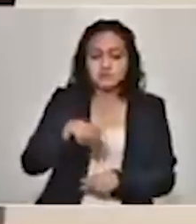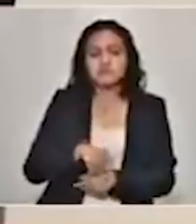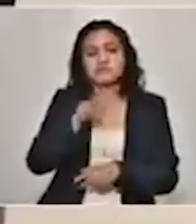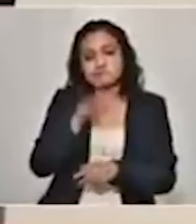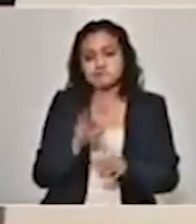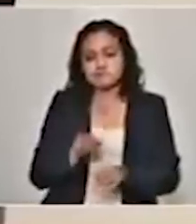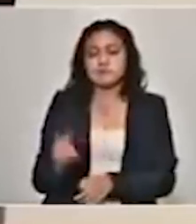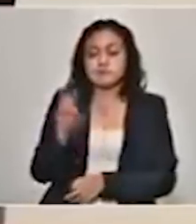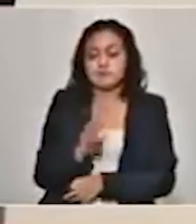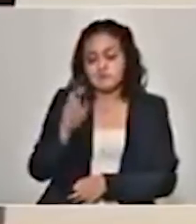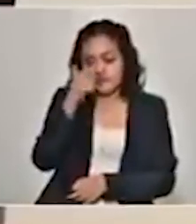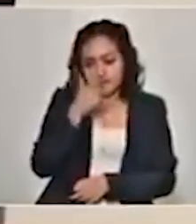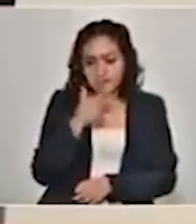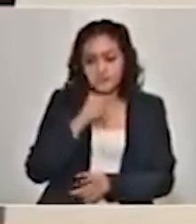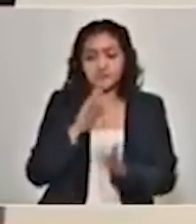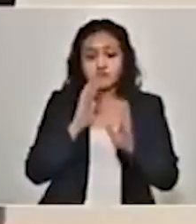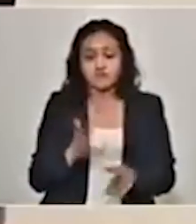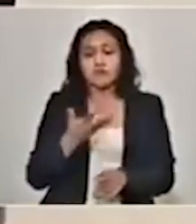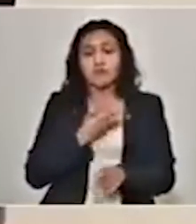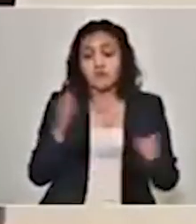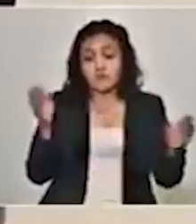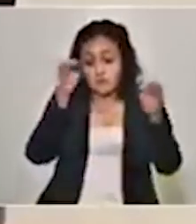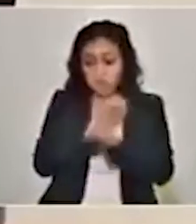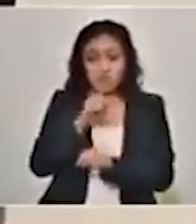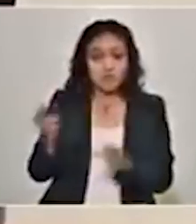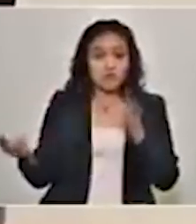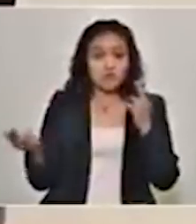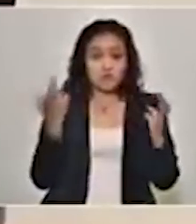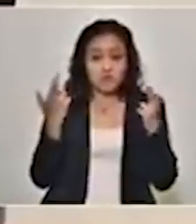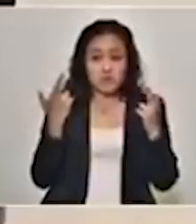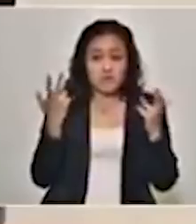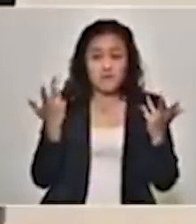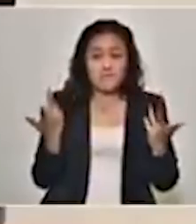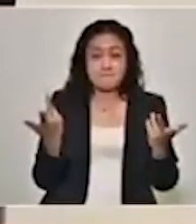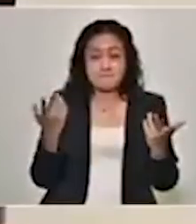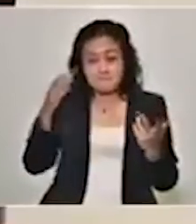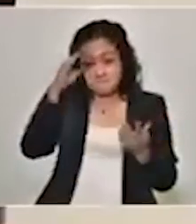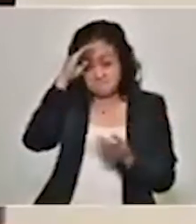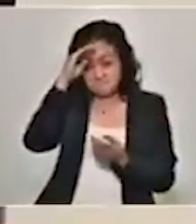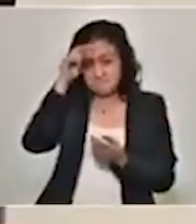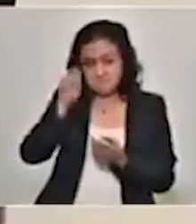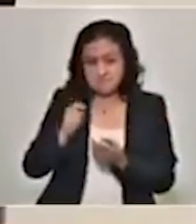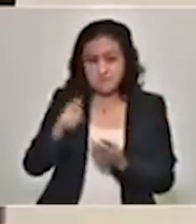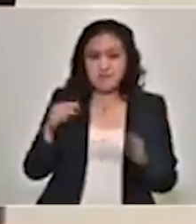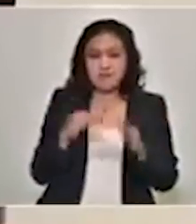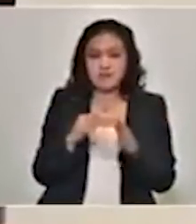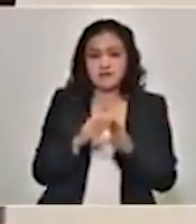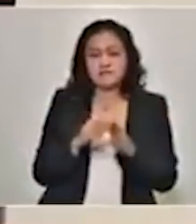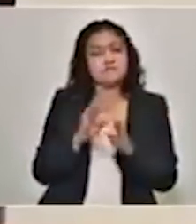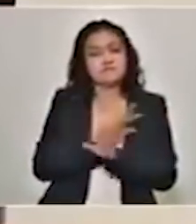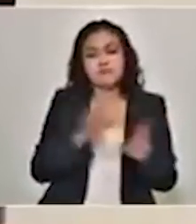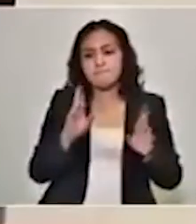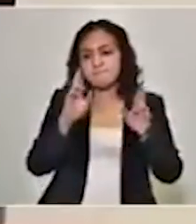del viernes por la noche ya que estaba muy oscuro se escuchó un fuerte estruendo que nos hizo pensar que la casa se había